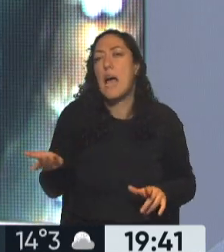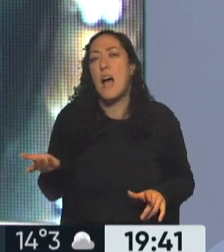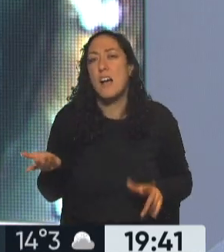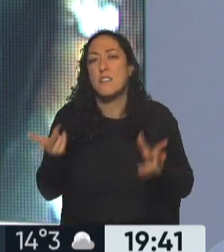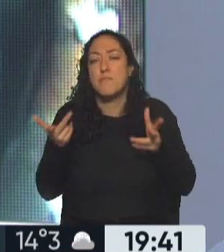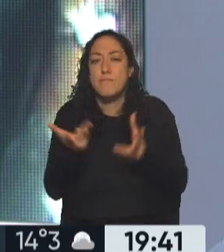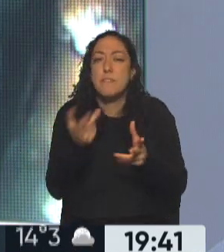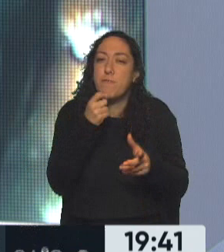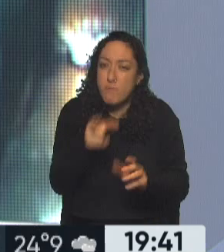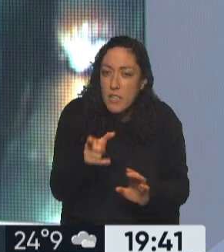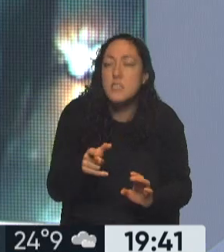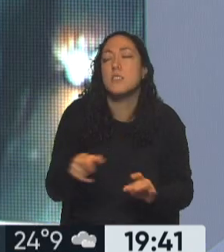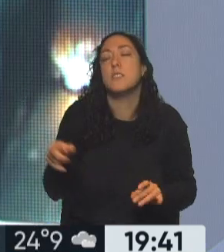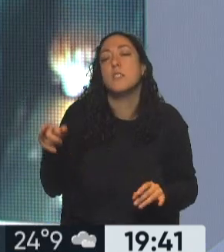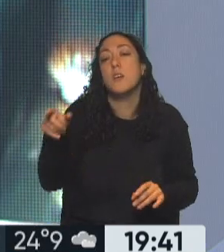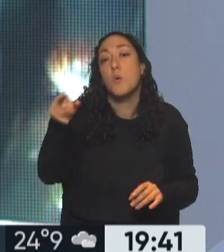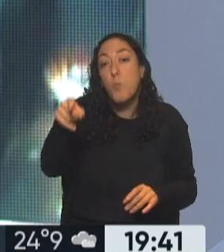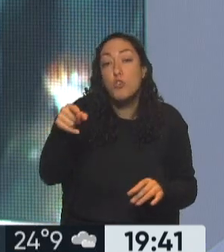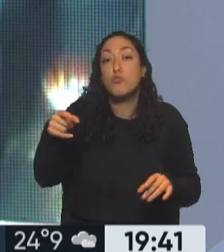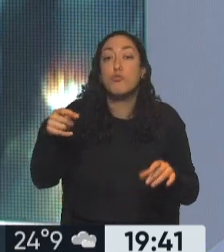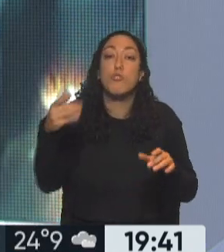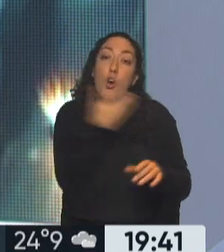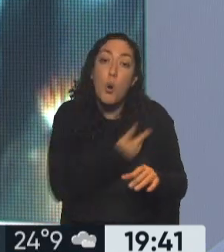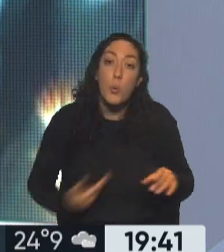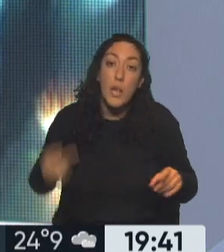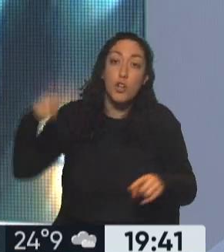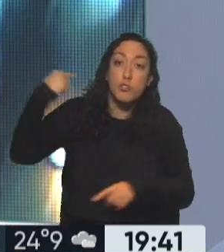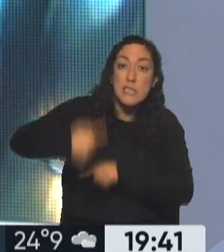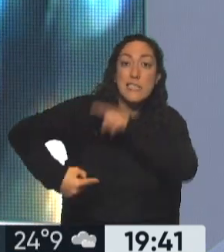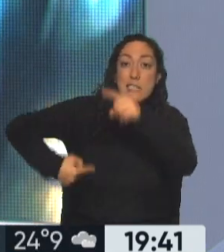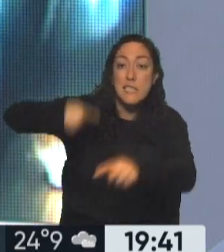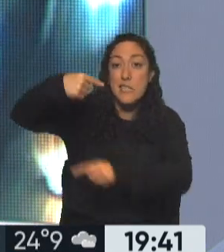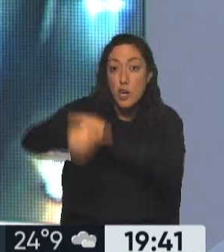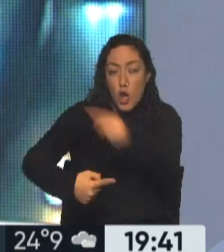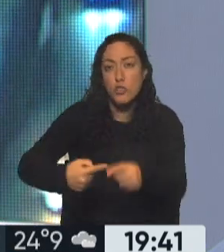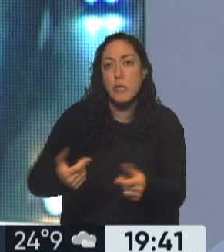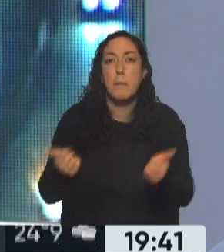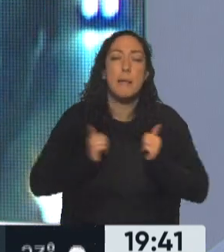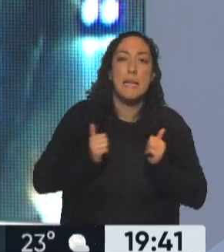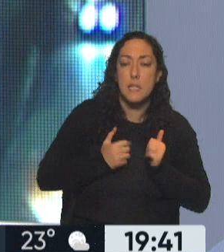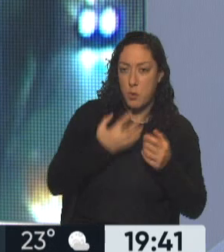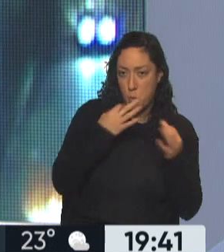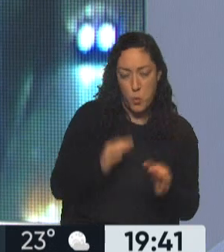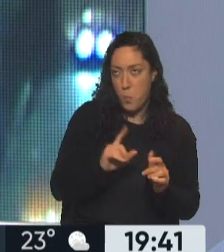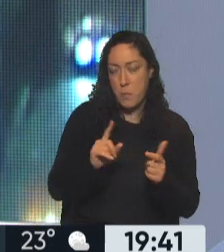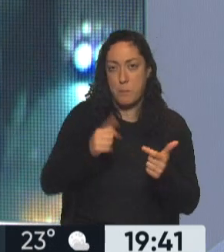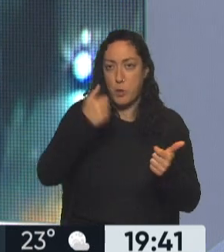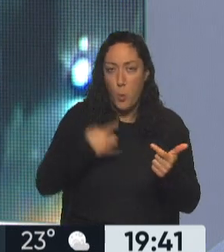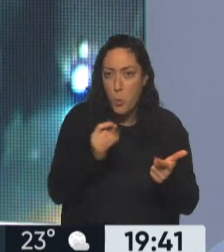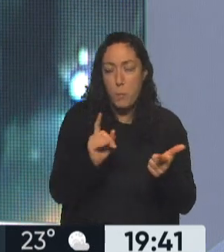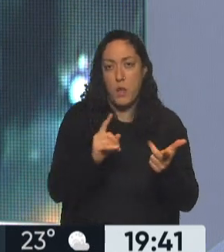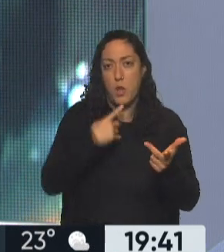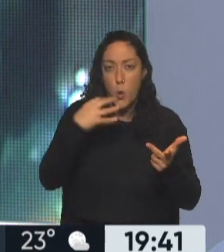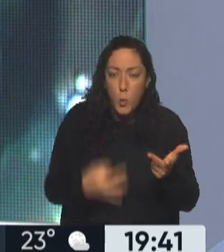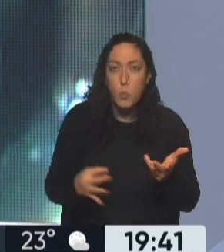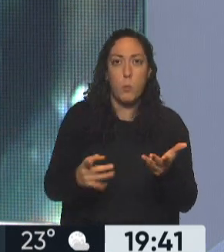lo siguiente. Vos tenés un ciclo de gobierno que no cumple ciertas expectativas y que, digamos,